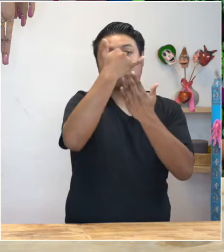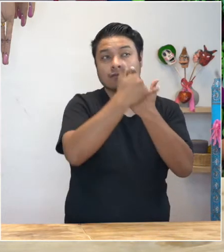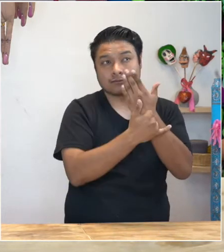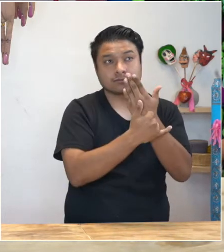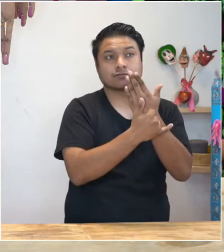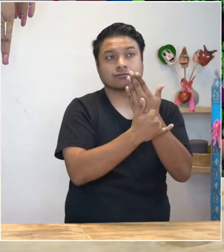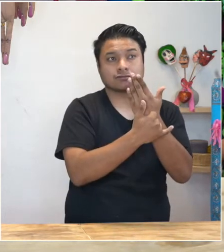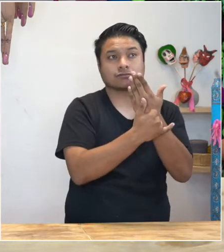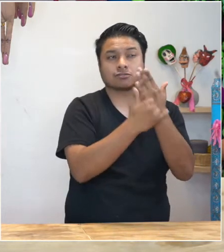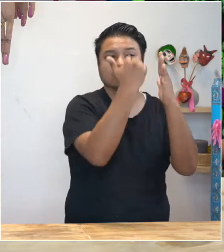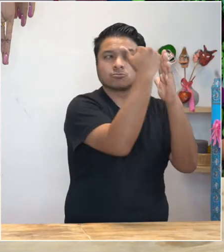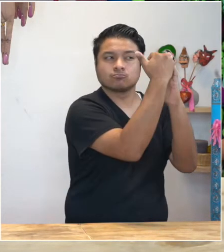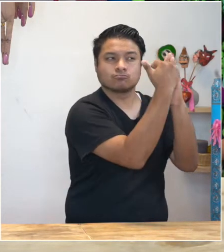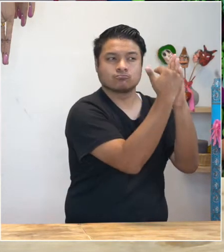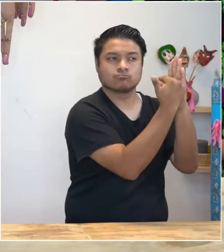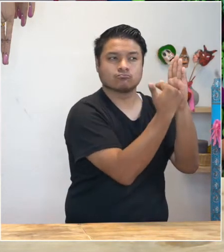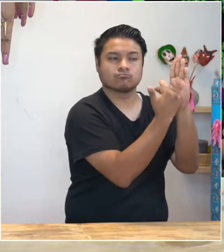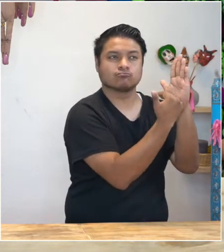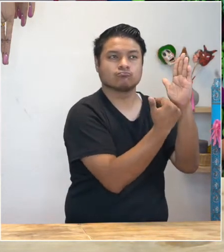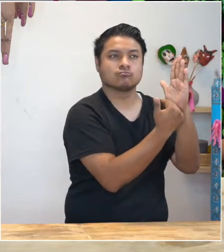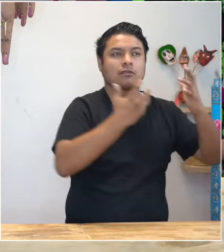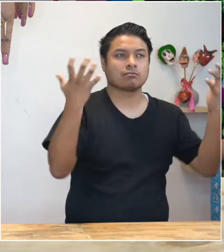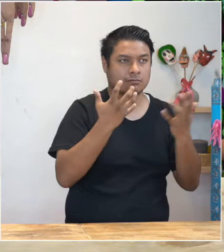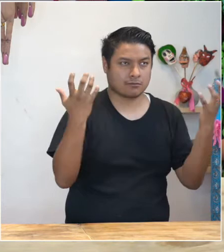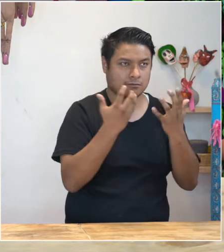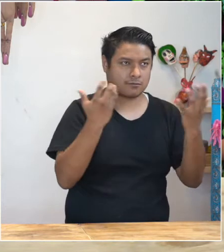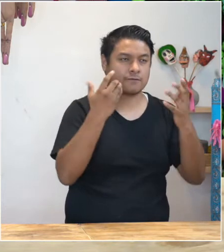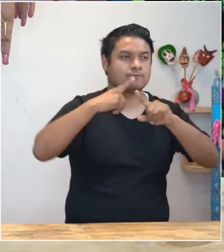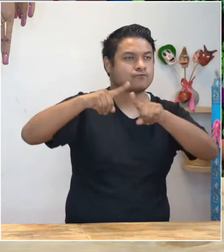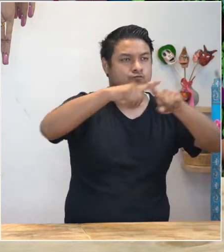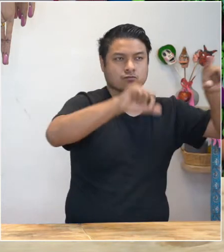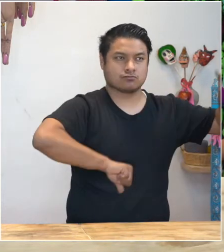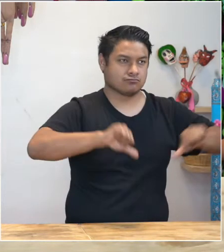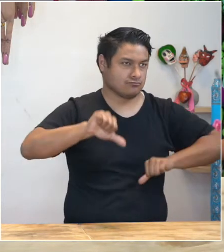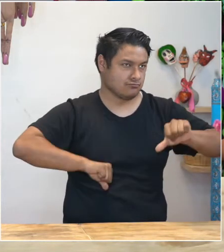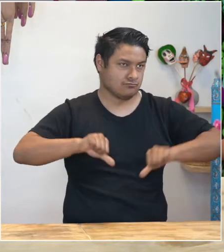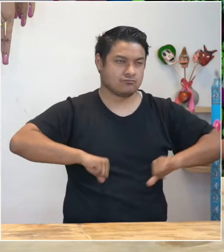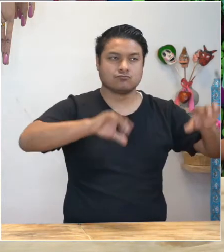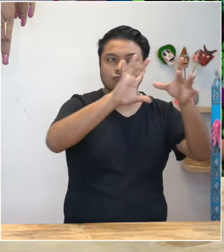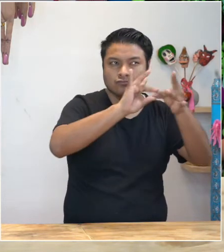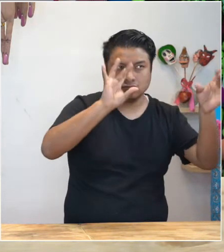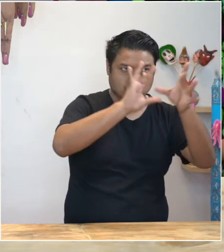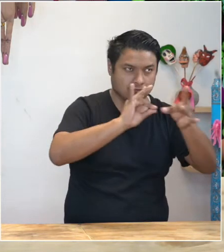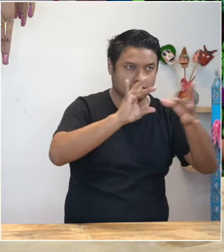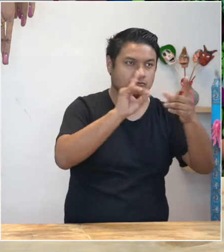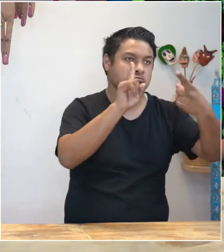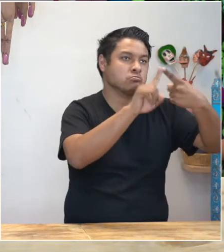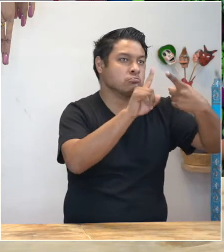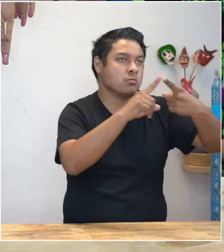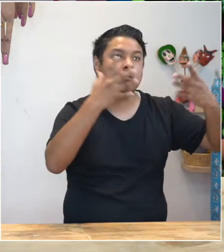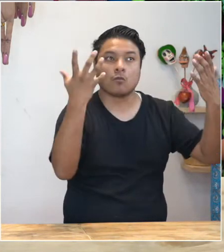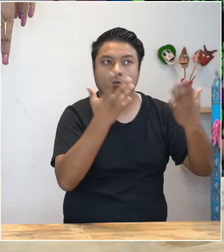del Sordo, que es el 28 de noviembre. El evento fue su objetivo primordial, pues dar a conocer